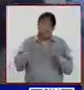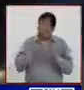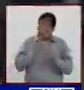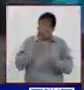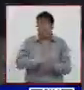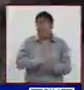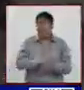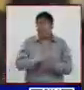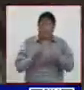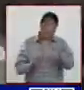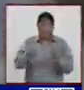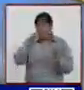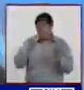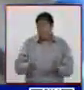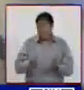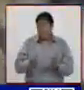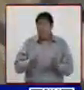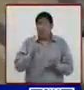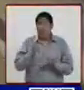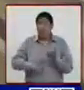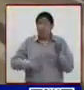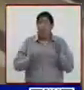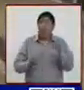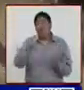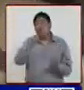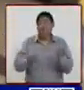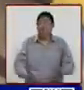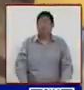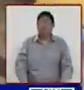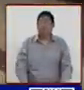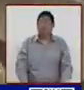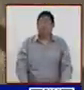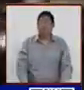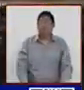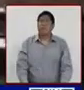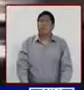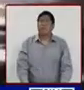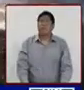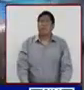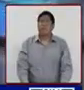captura, que es el chofer y también el secuestro del vehículo.